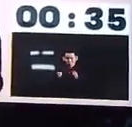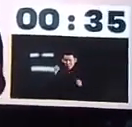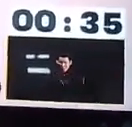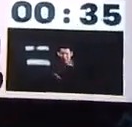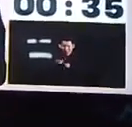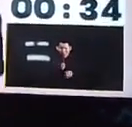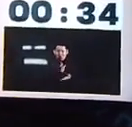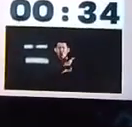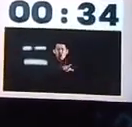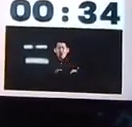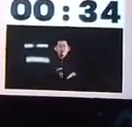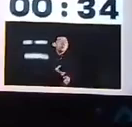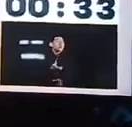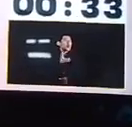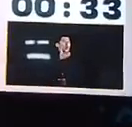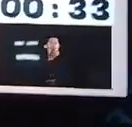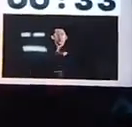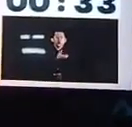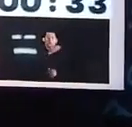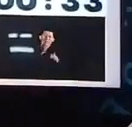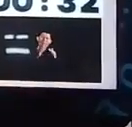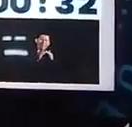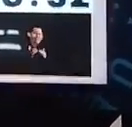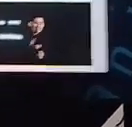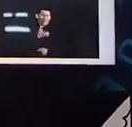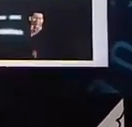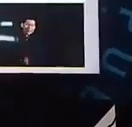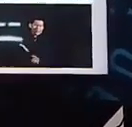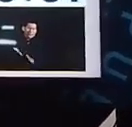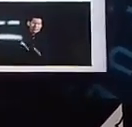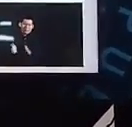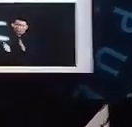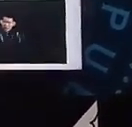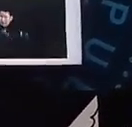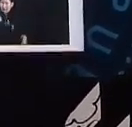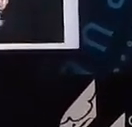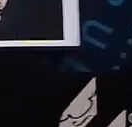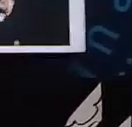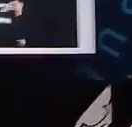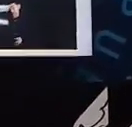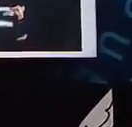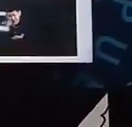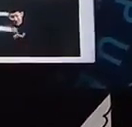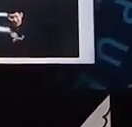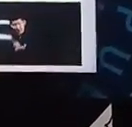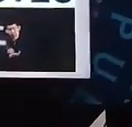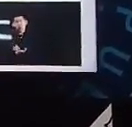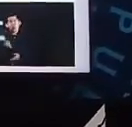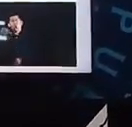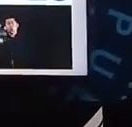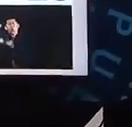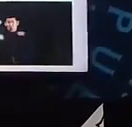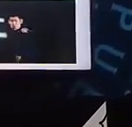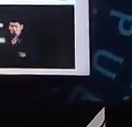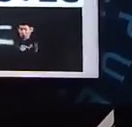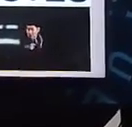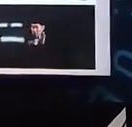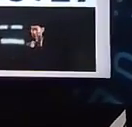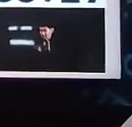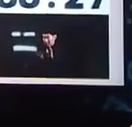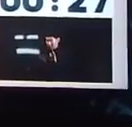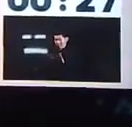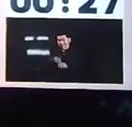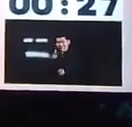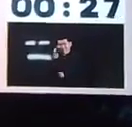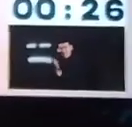es su costumbre. Y bueno, yo creo que hoy que señalas el tema de